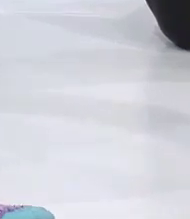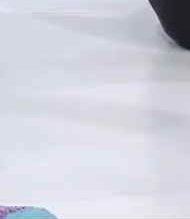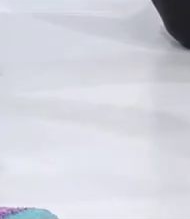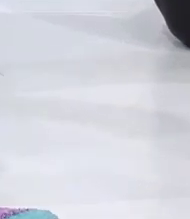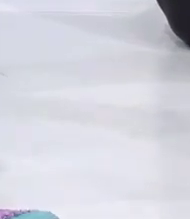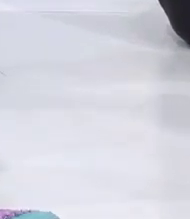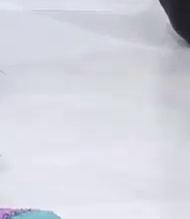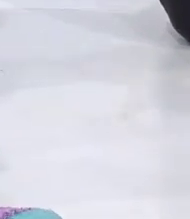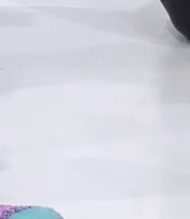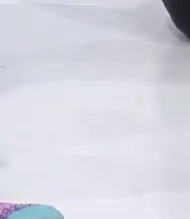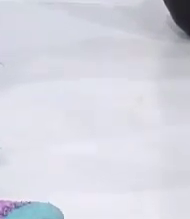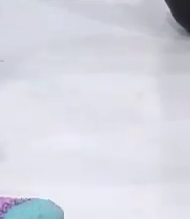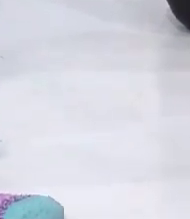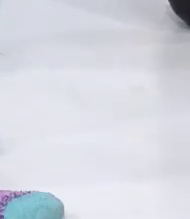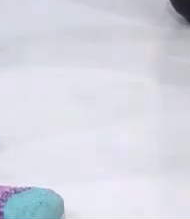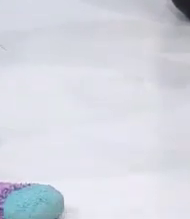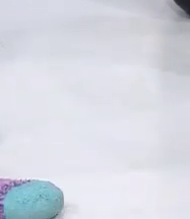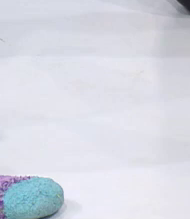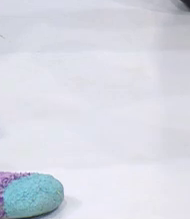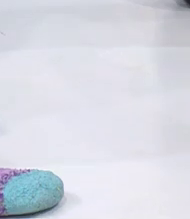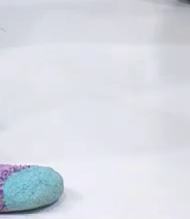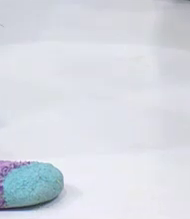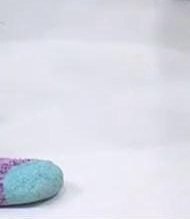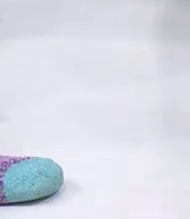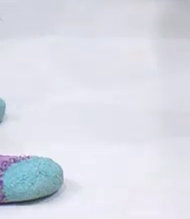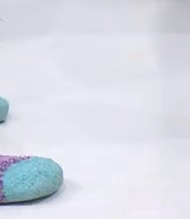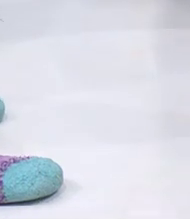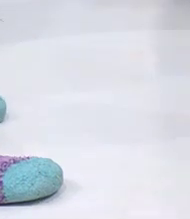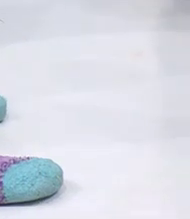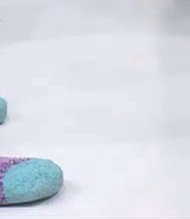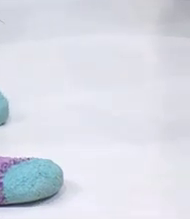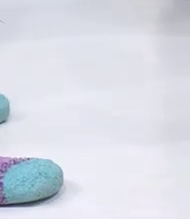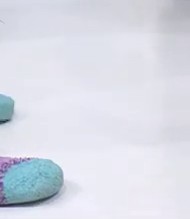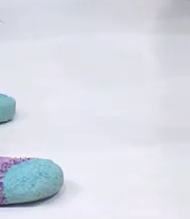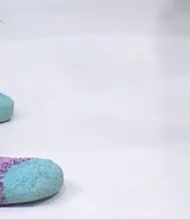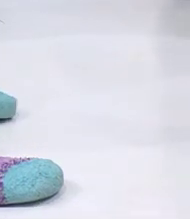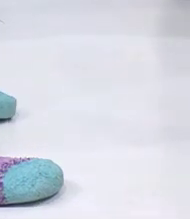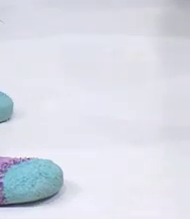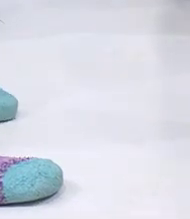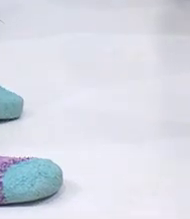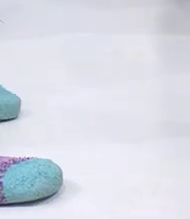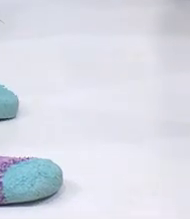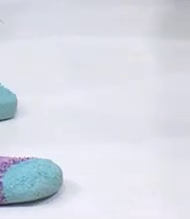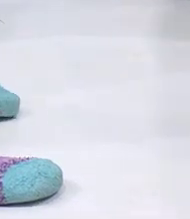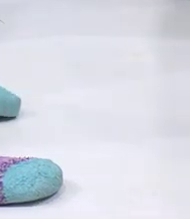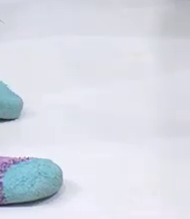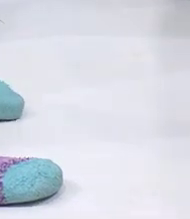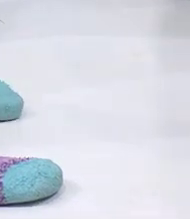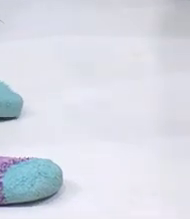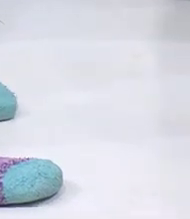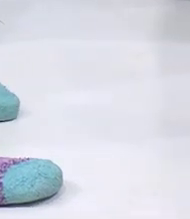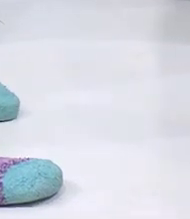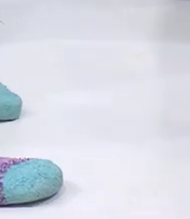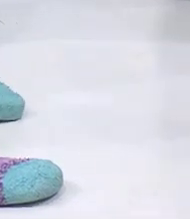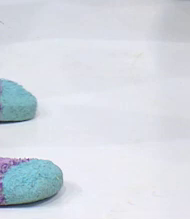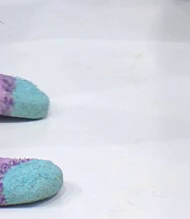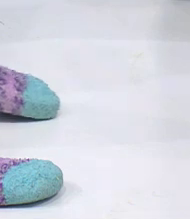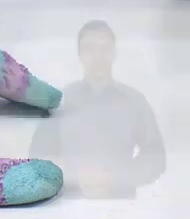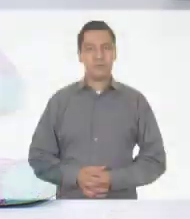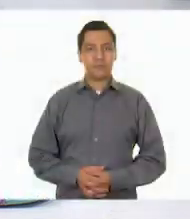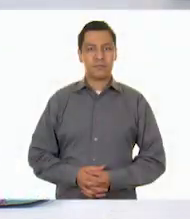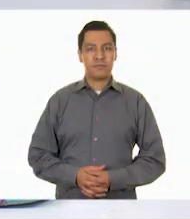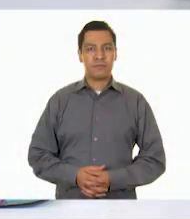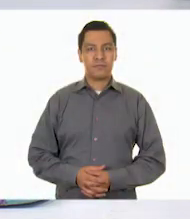también tres para que no se salga está muy apretado te cuesta trabajo entonces con dos ni